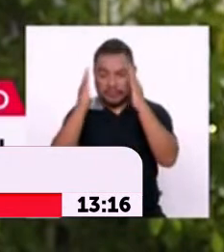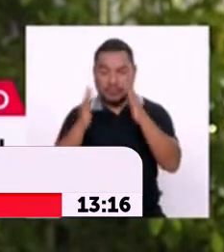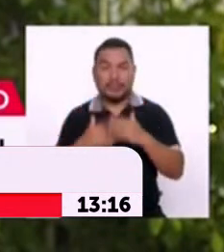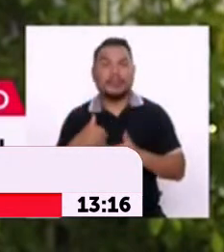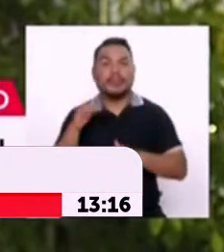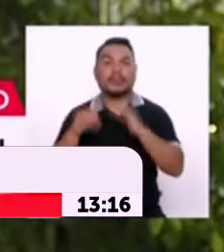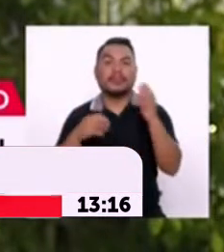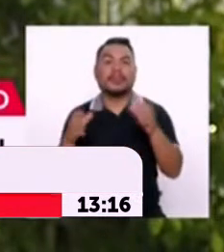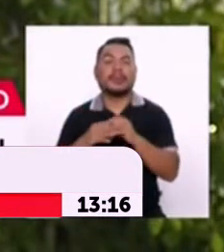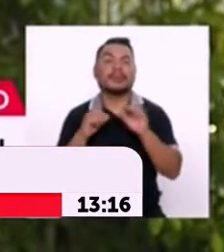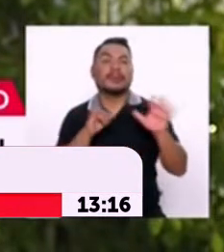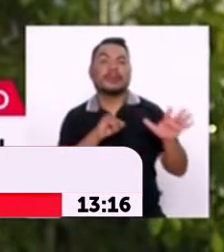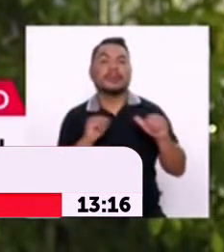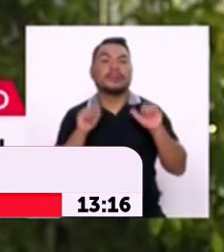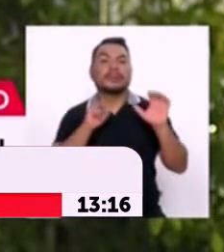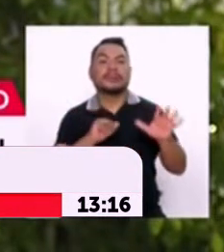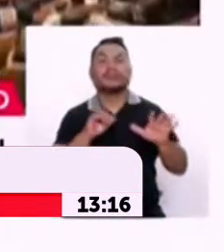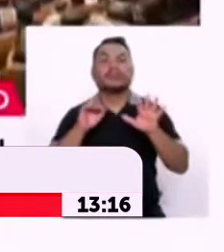atender, para convocar a